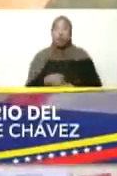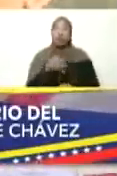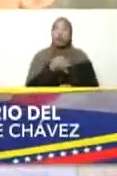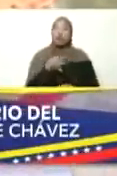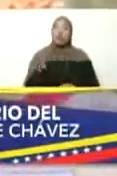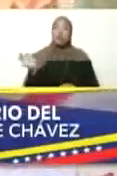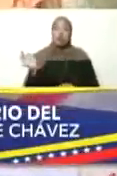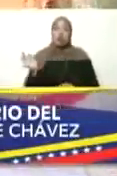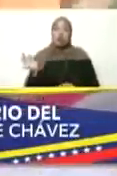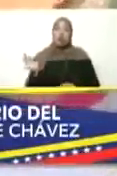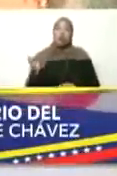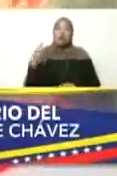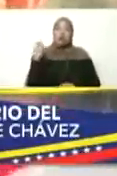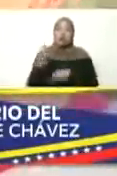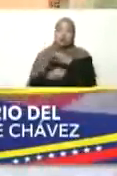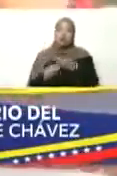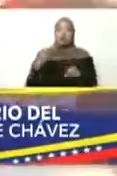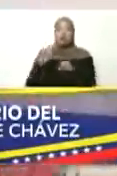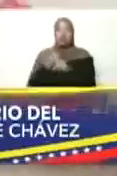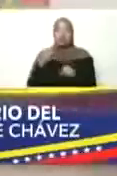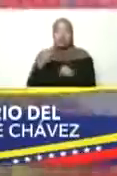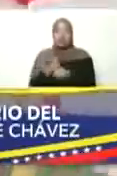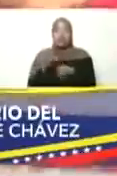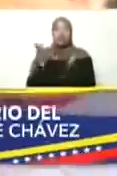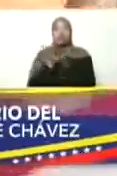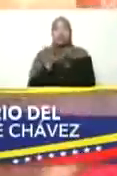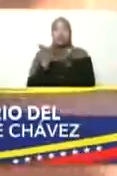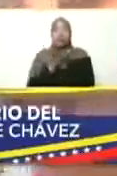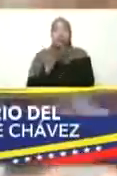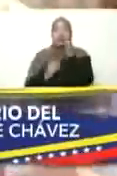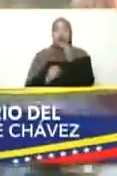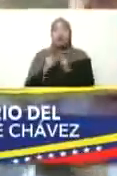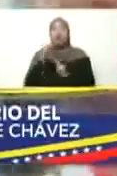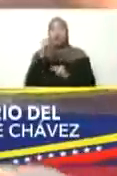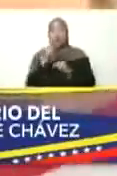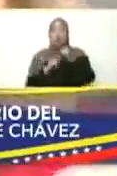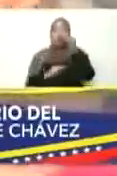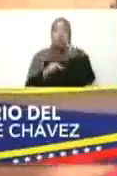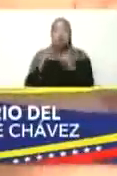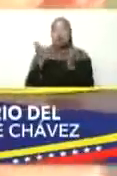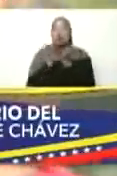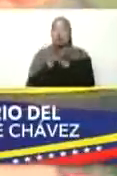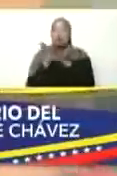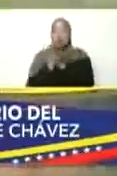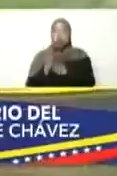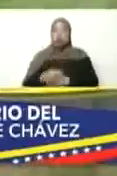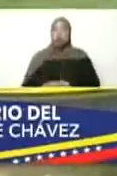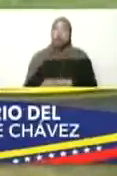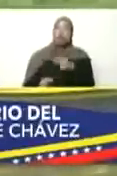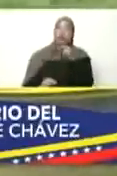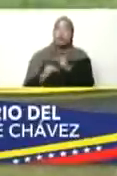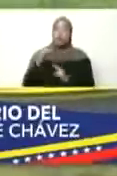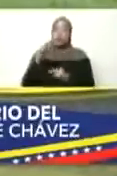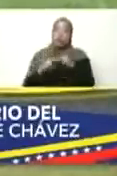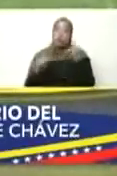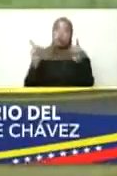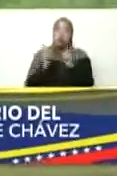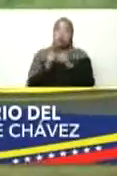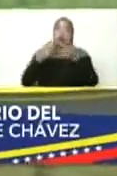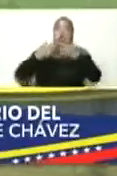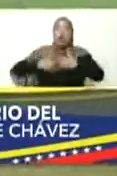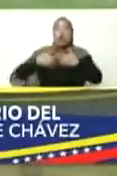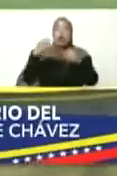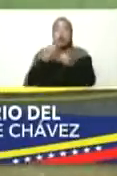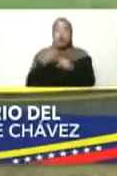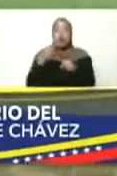excedentes. Con excedentes existe nuestra escuela, con excedentes construimos nuestra quesera, con excedentes construimos nuestra pequeña agroindustria de producción